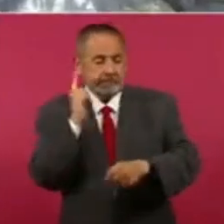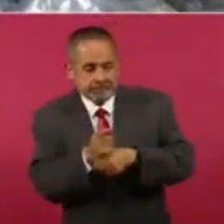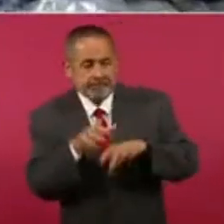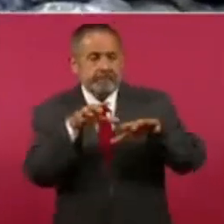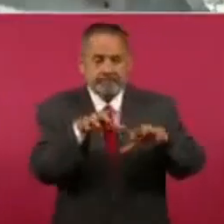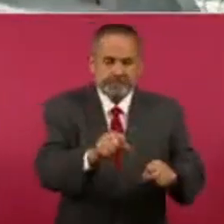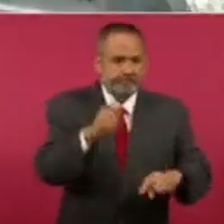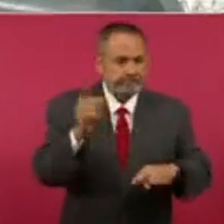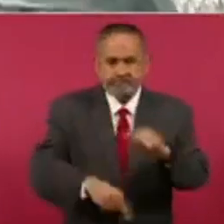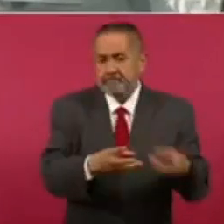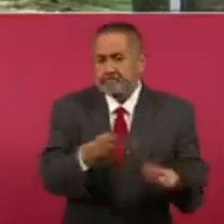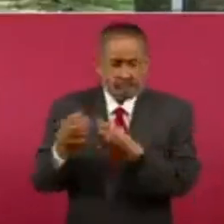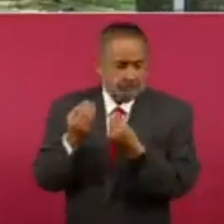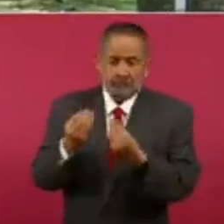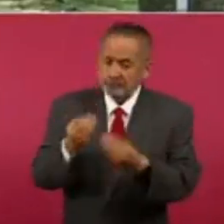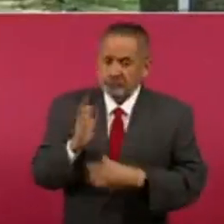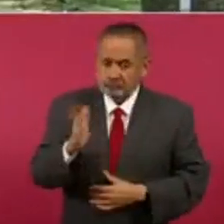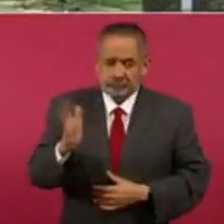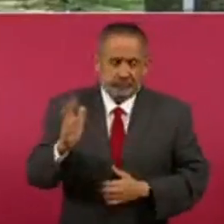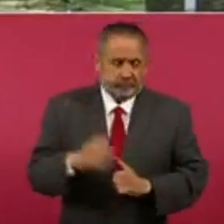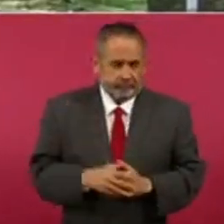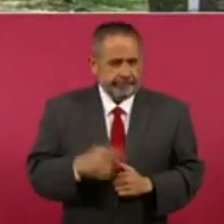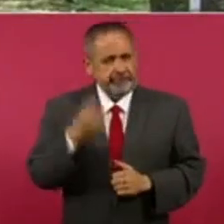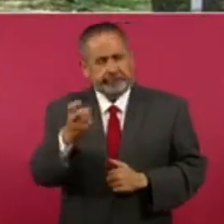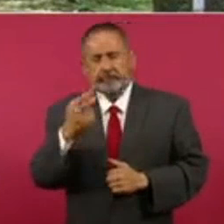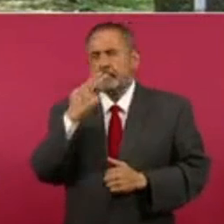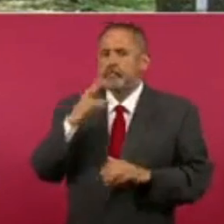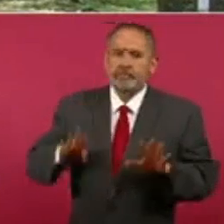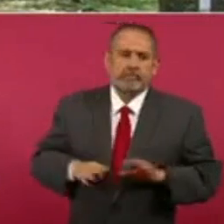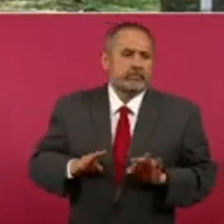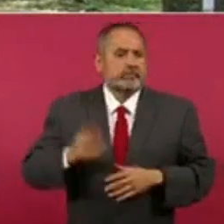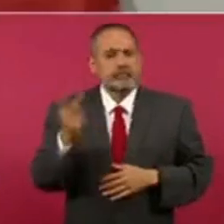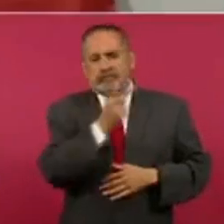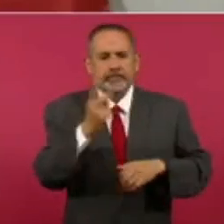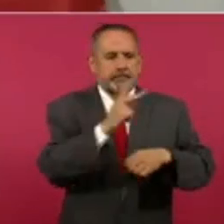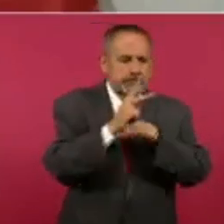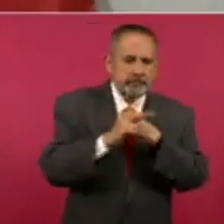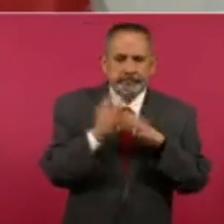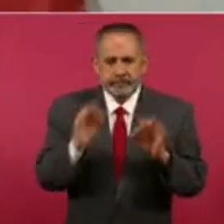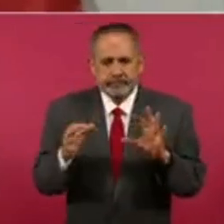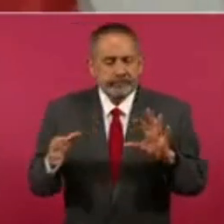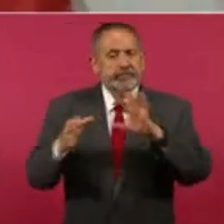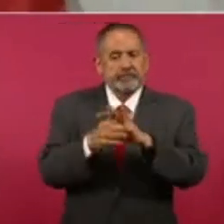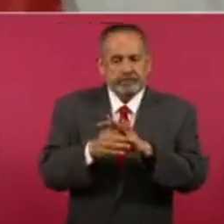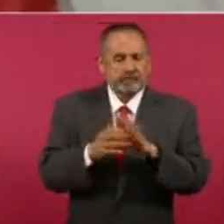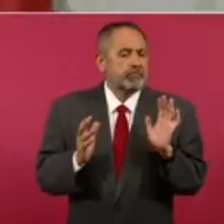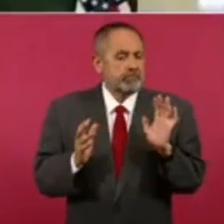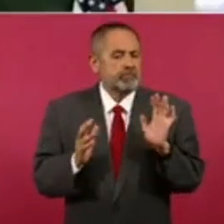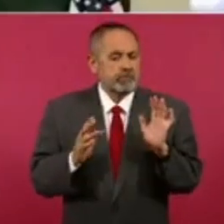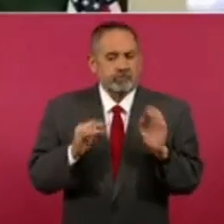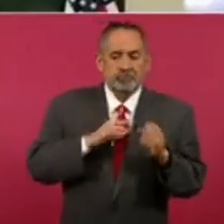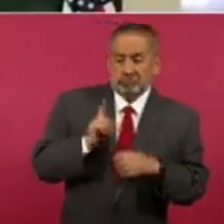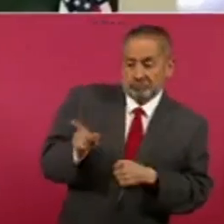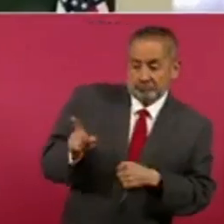detenciones, lo que repercute favorablemente en ambos países, sin que el entendimiento bicentenario represente una